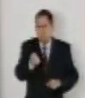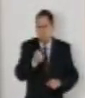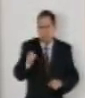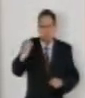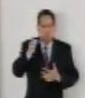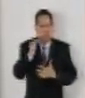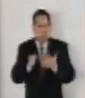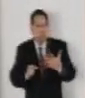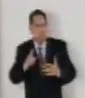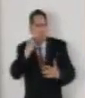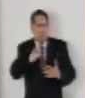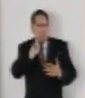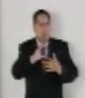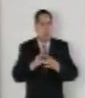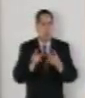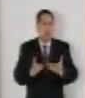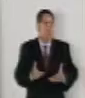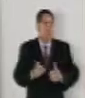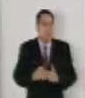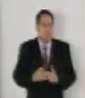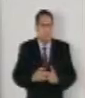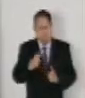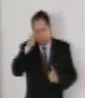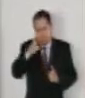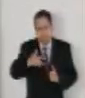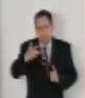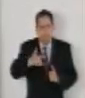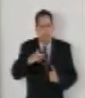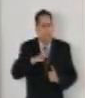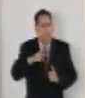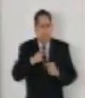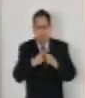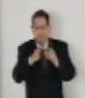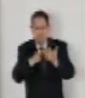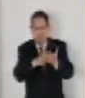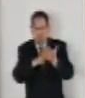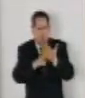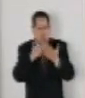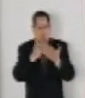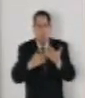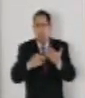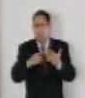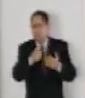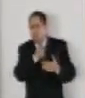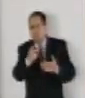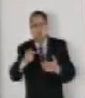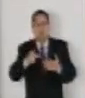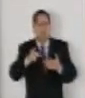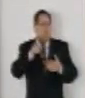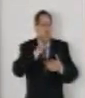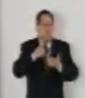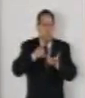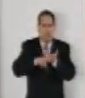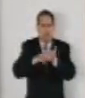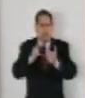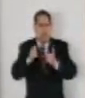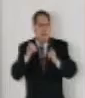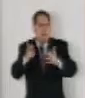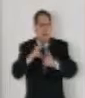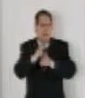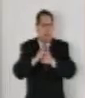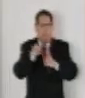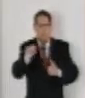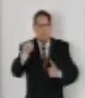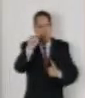de las mujeres. Me parece que hay ejemplos muy buenos dentro y fuera del país sobre